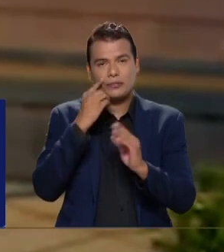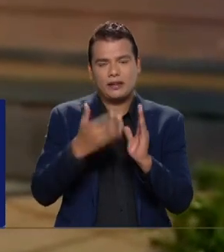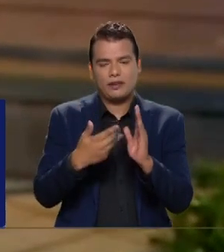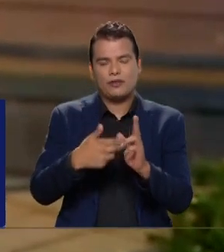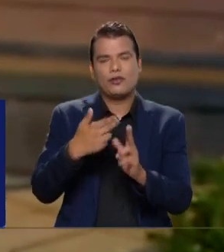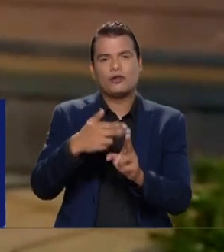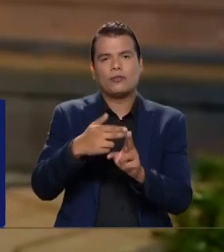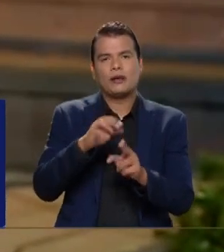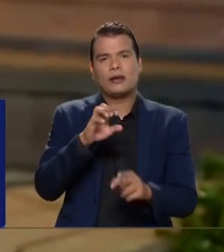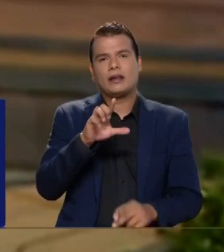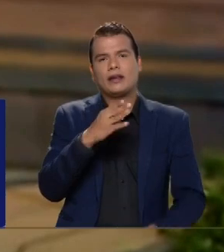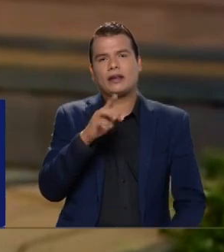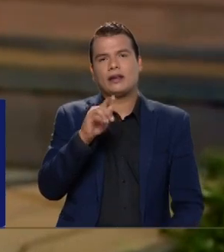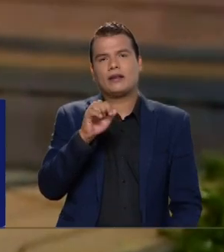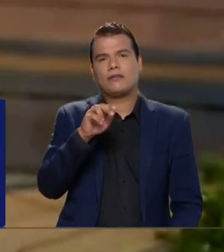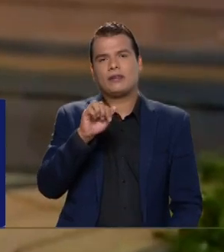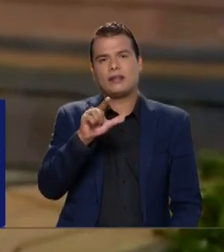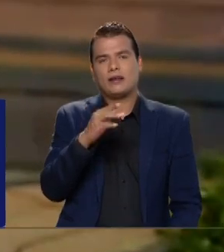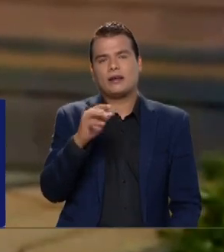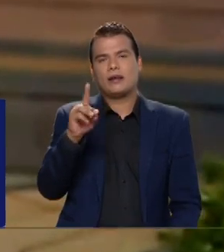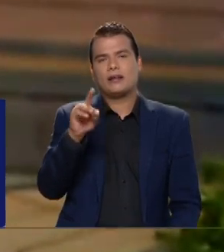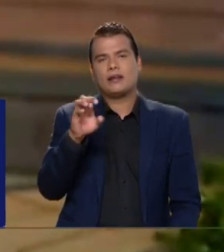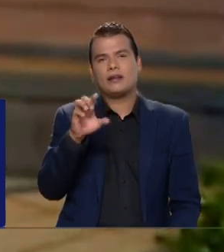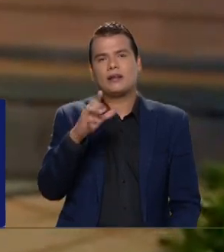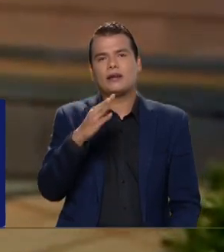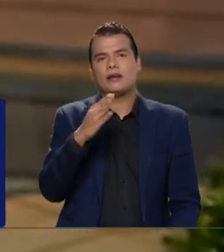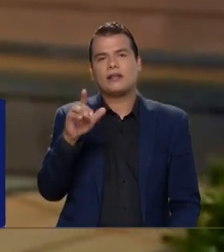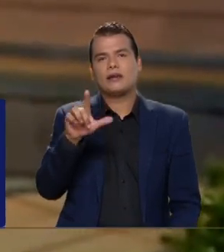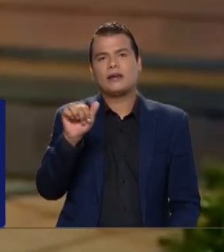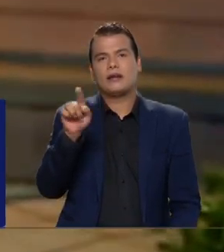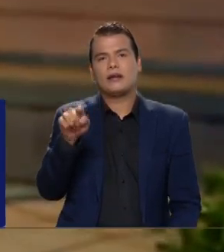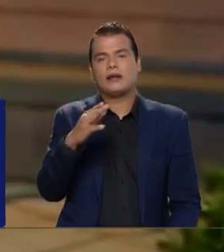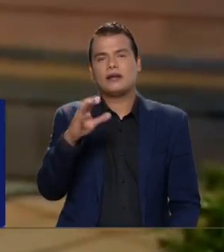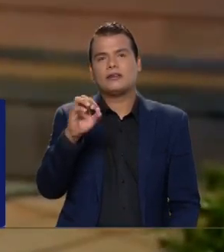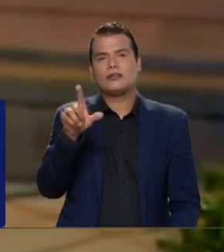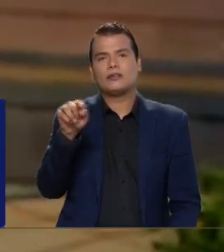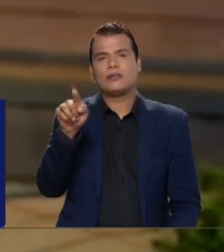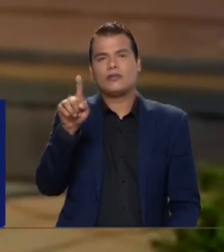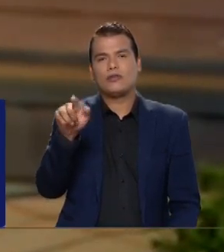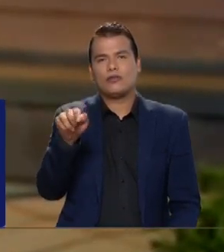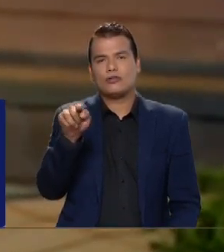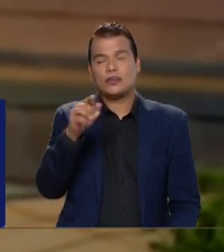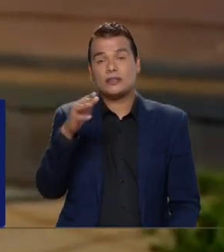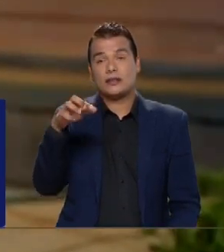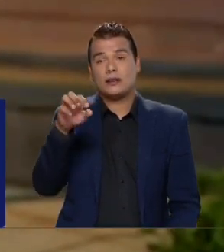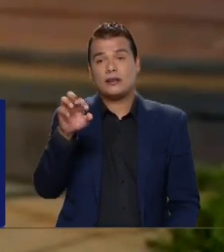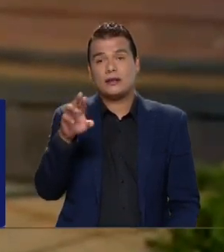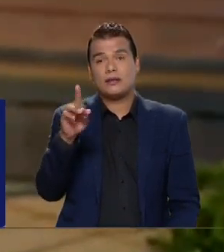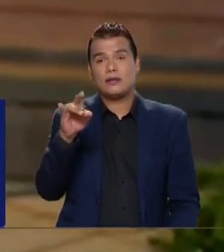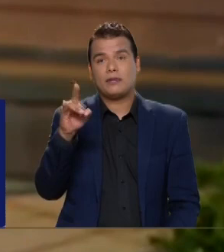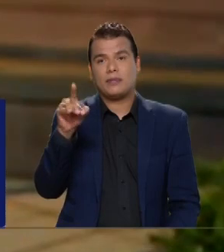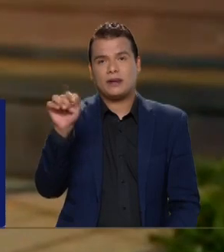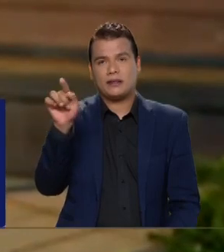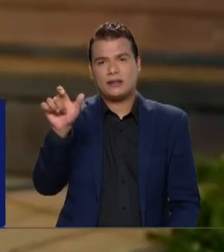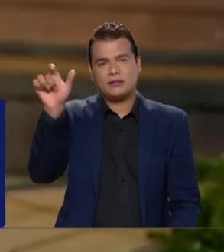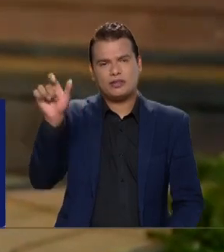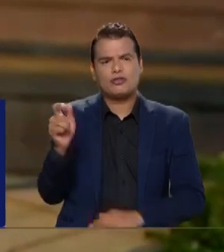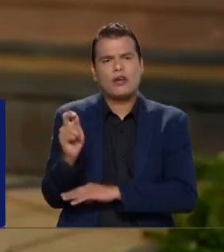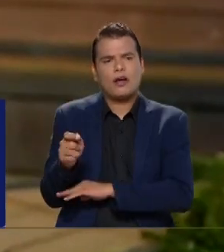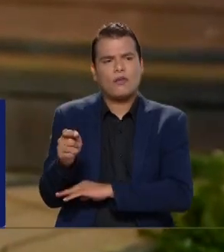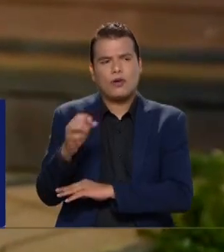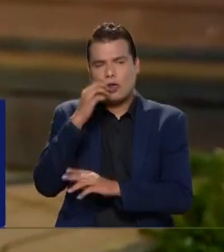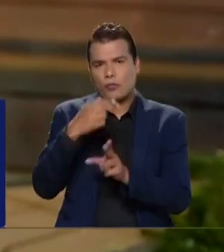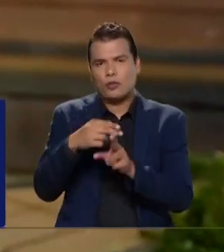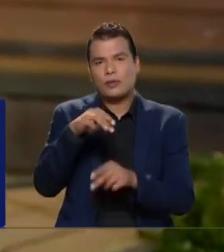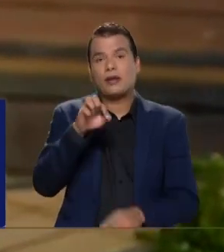Se trata de una novela escrita por el abogado Mario William García y narra la realidad de la dureza de la guerra, la participación de las mujeres